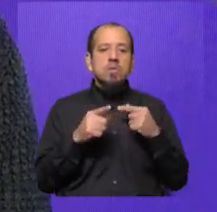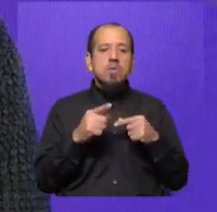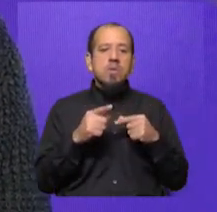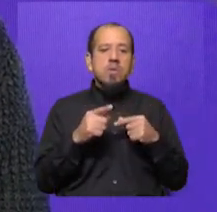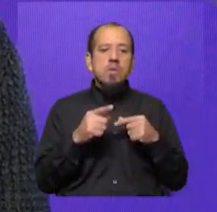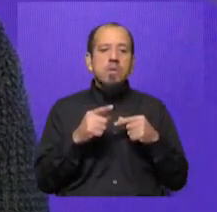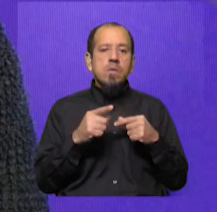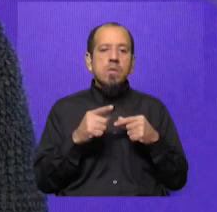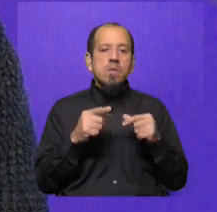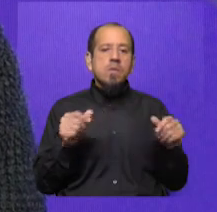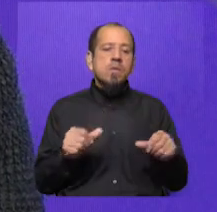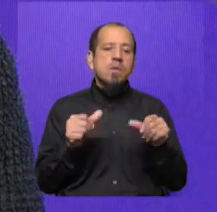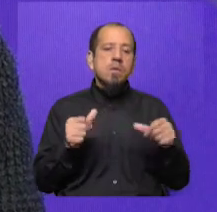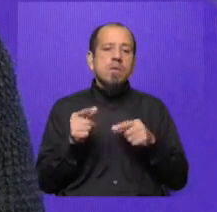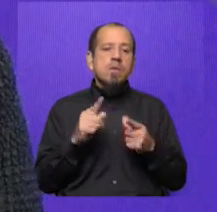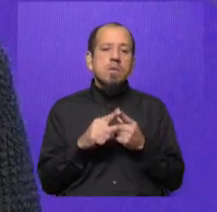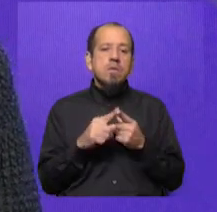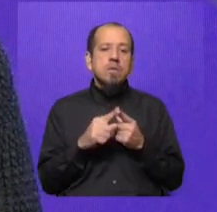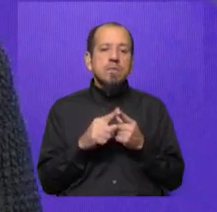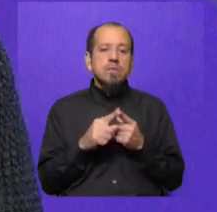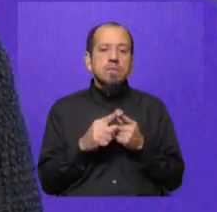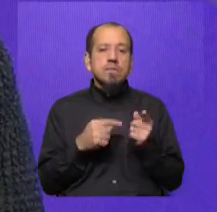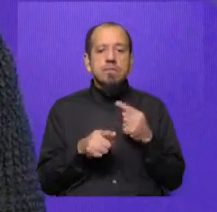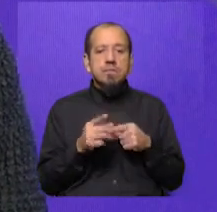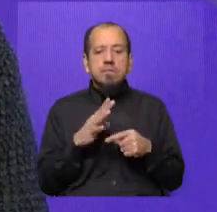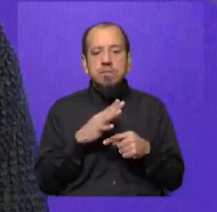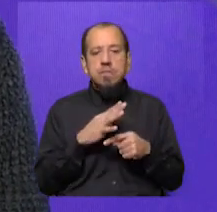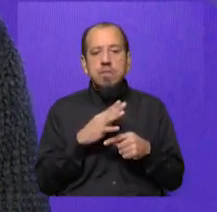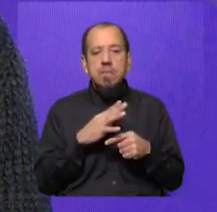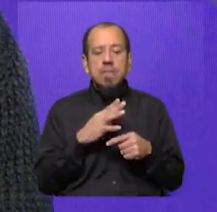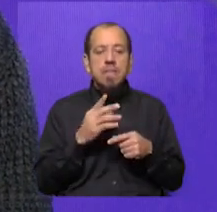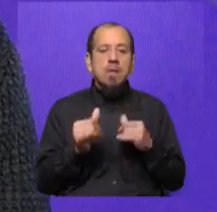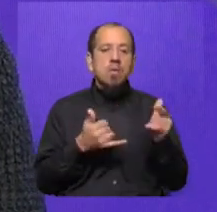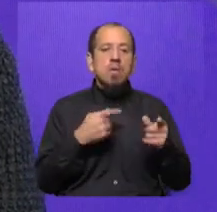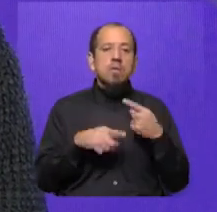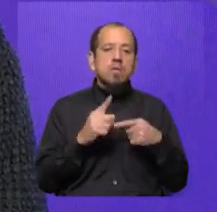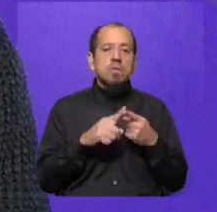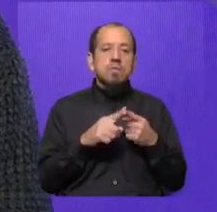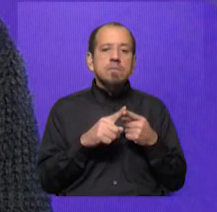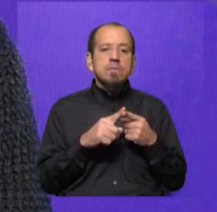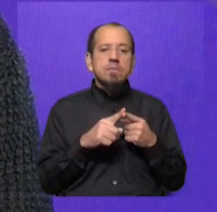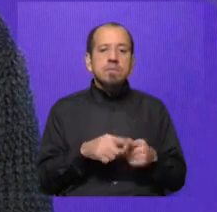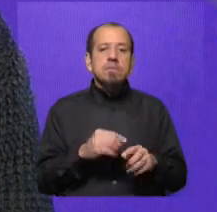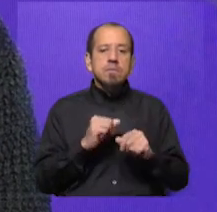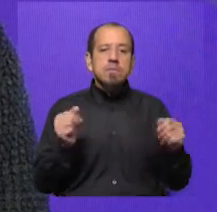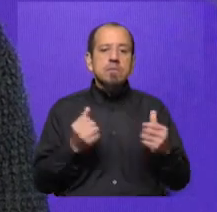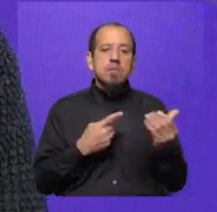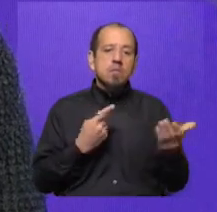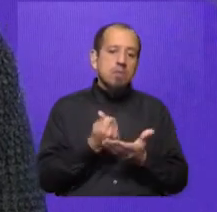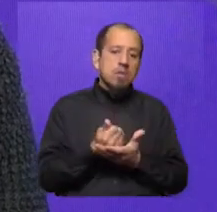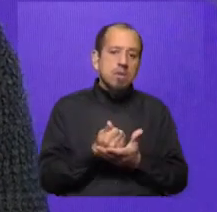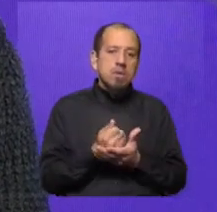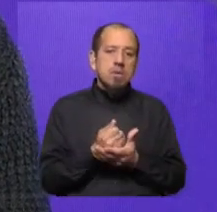nada lograron hacerlos con formato juego que se comercializan Y eso y este y van a estar ahí solo se lo puedes comprar lo puedes conocer